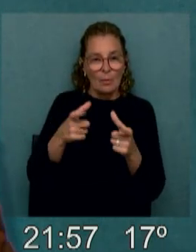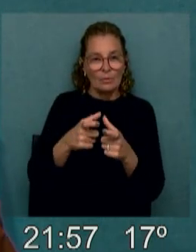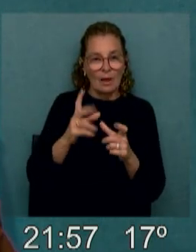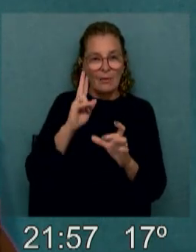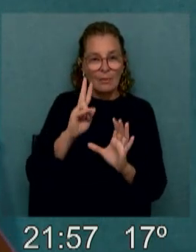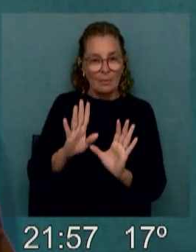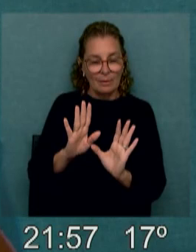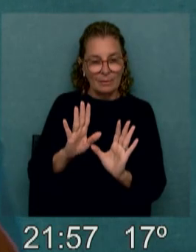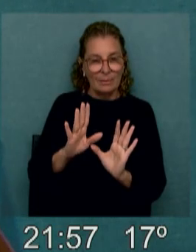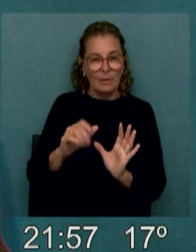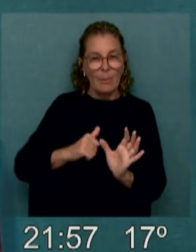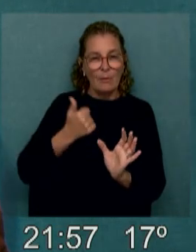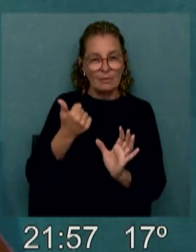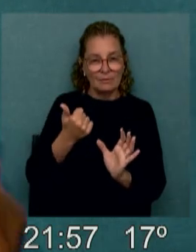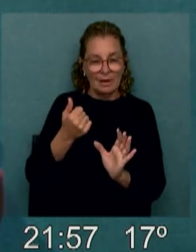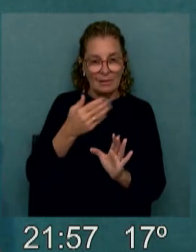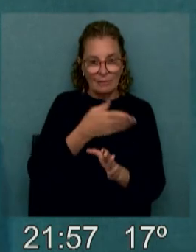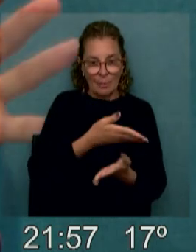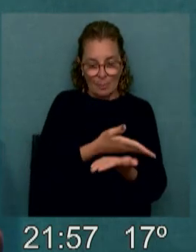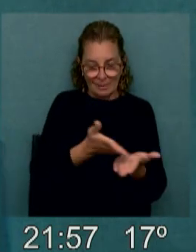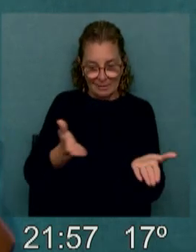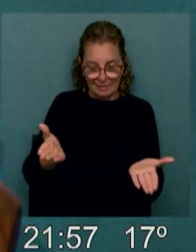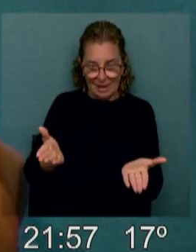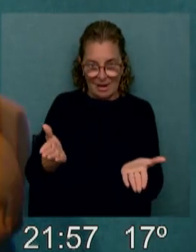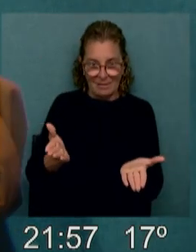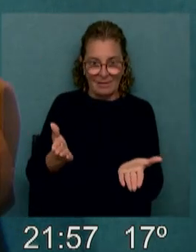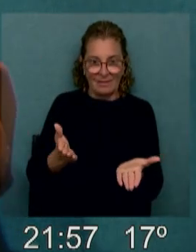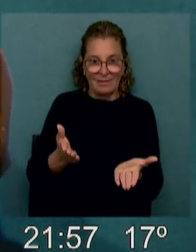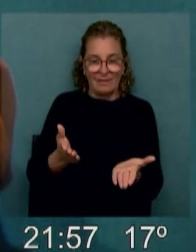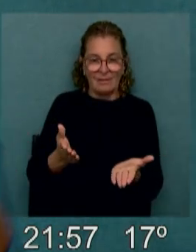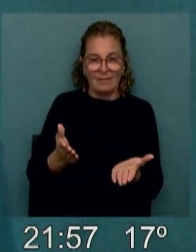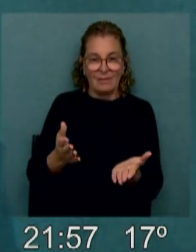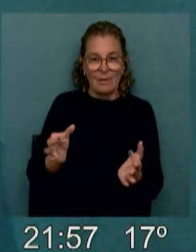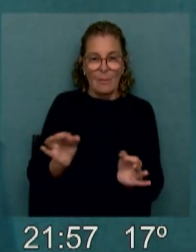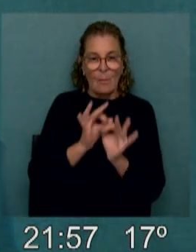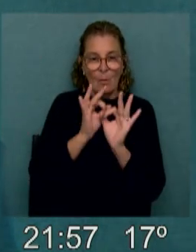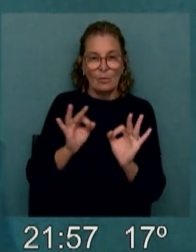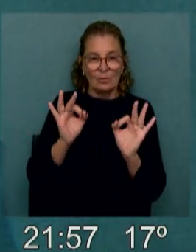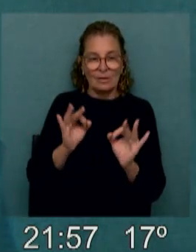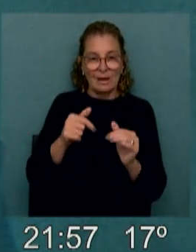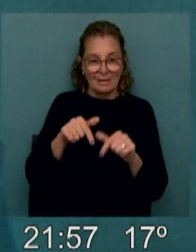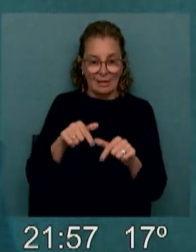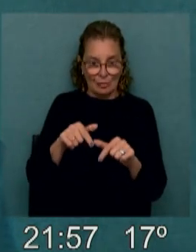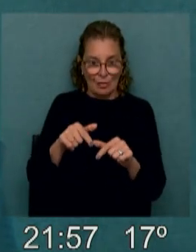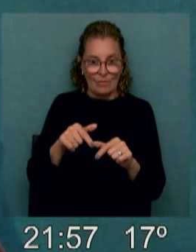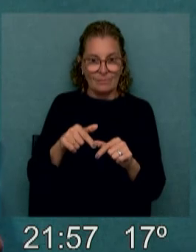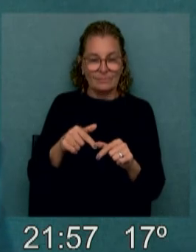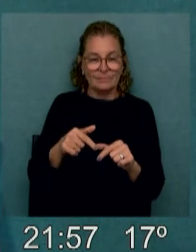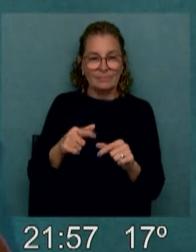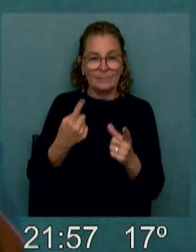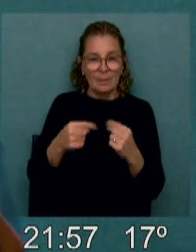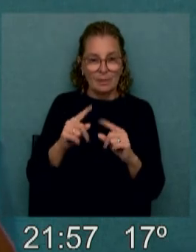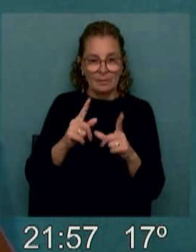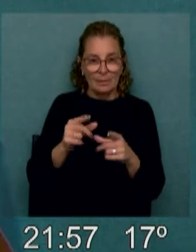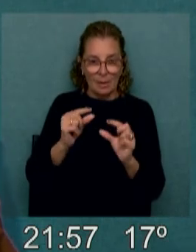Entonces vamos a aprovechar para salirlo a presentar por todos lados, a sacarnos las ganas de eso. Pero también